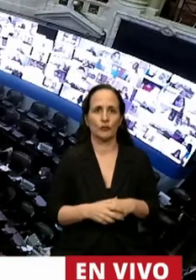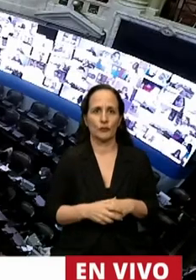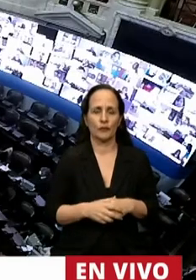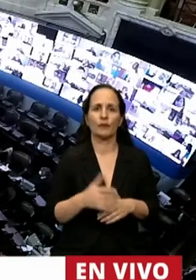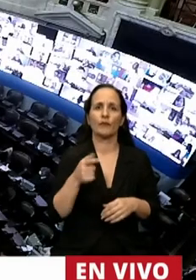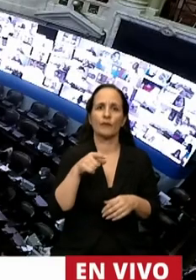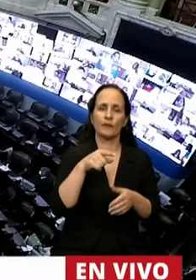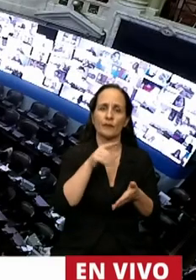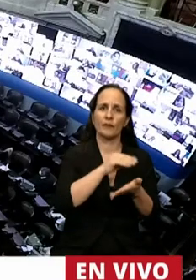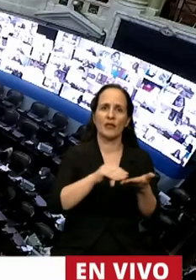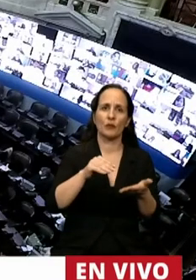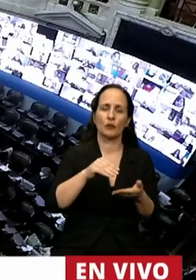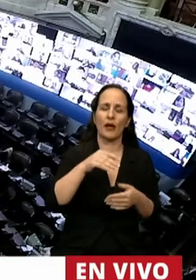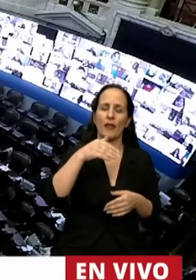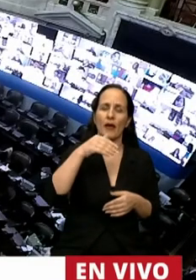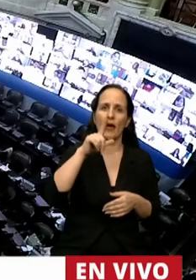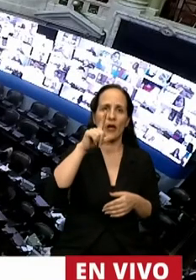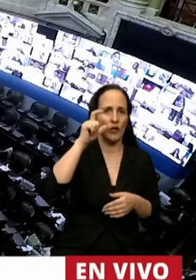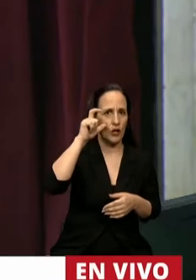Diputada Leonor Martínez Villada.